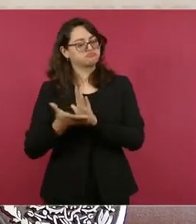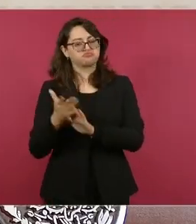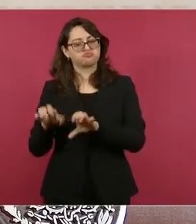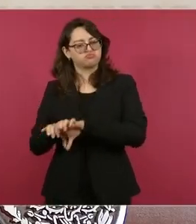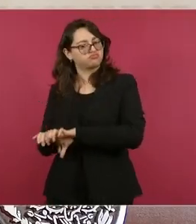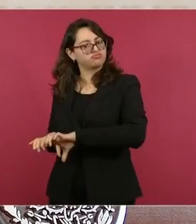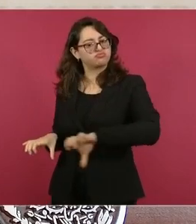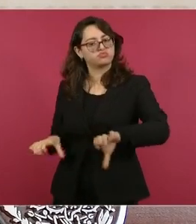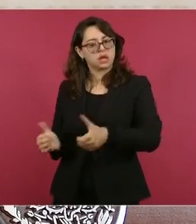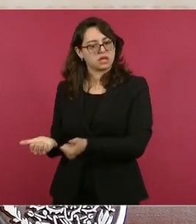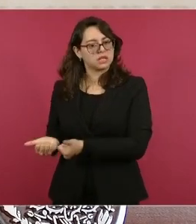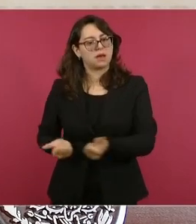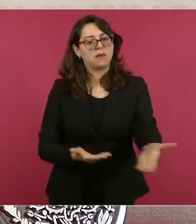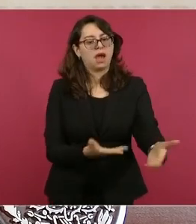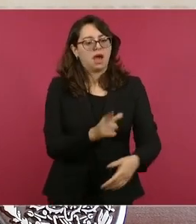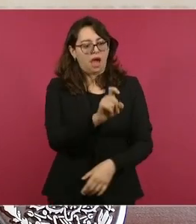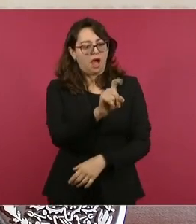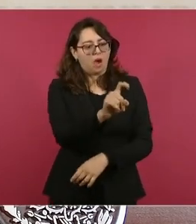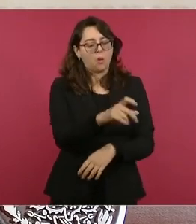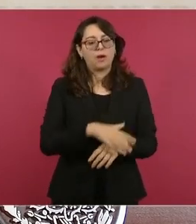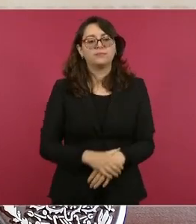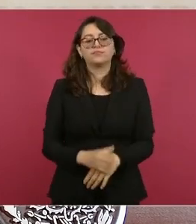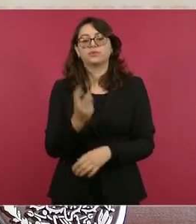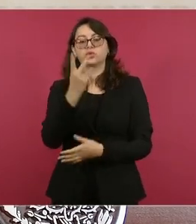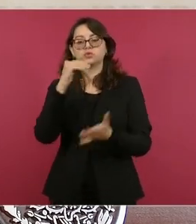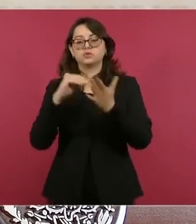2,700 sucursales del Banco del Bienestar